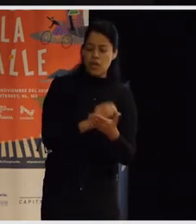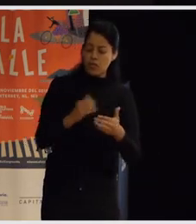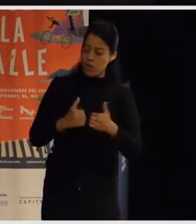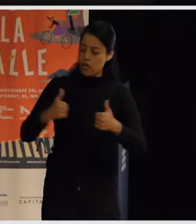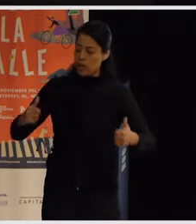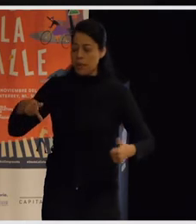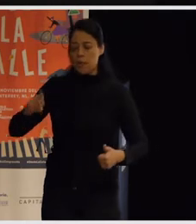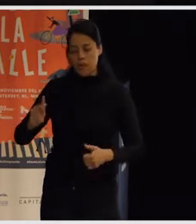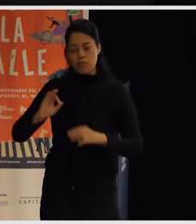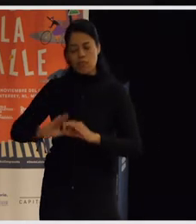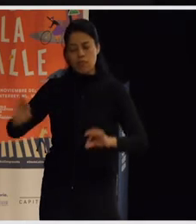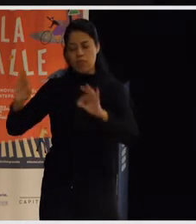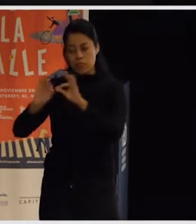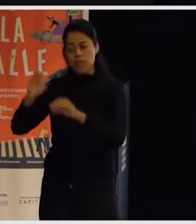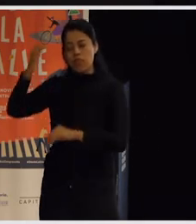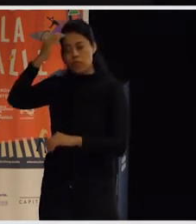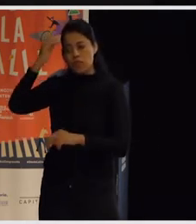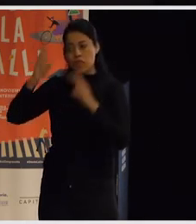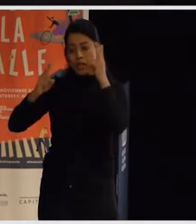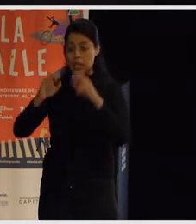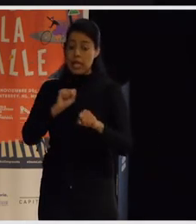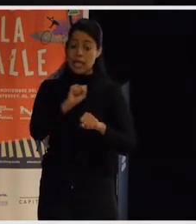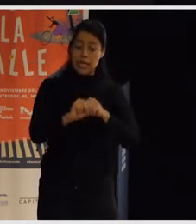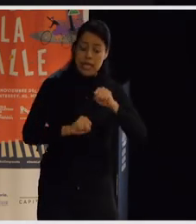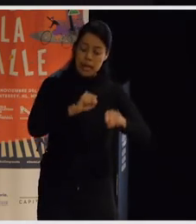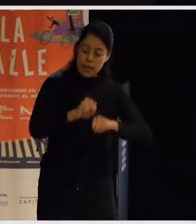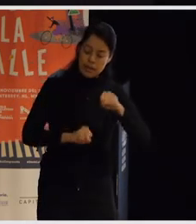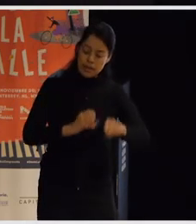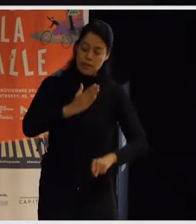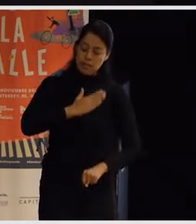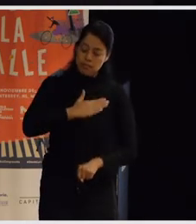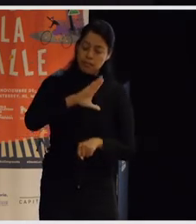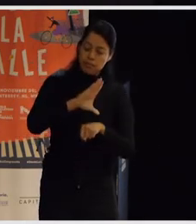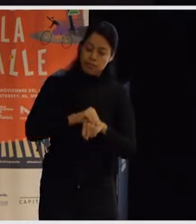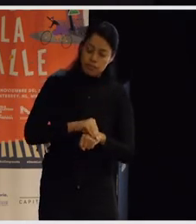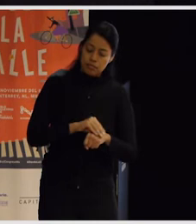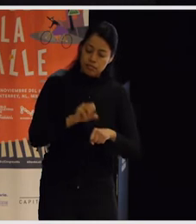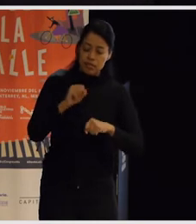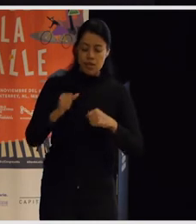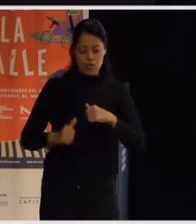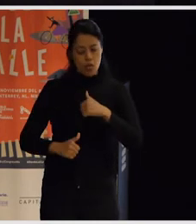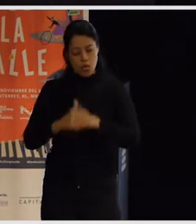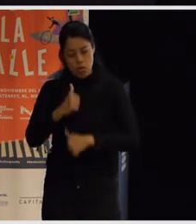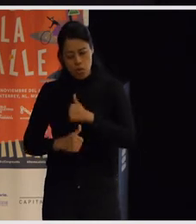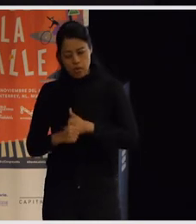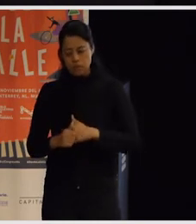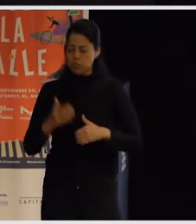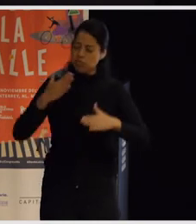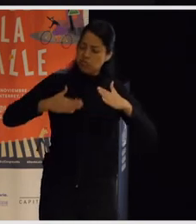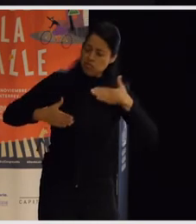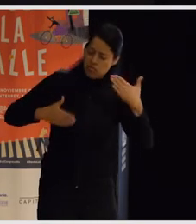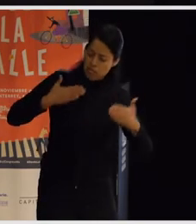la pena como visitar y que la bici como nos ha permitido que haciendo como una actividad como lúdica o